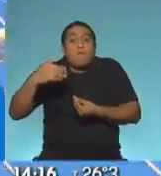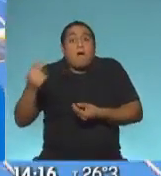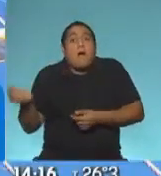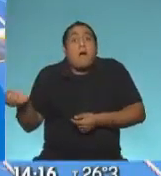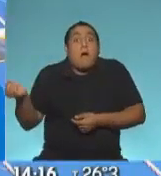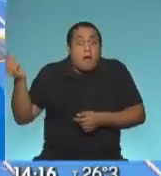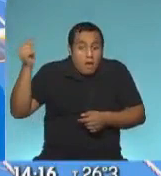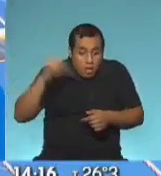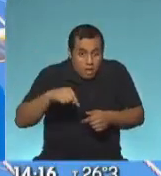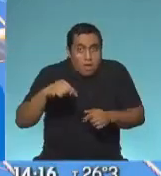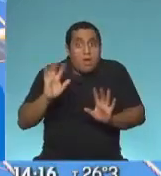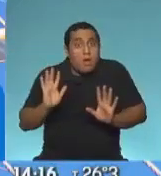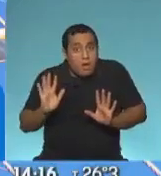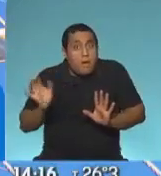trasladarse